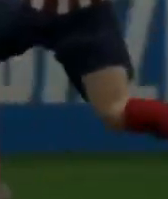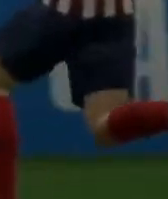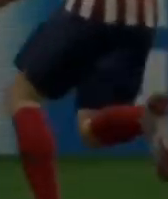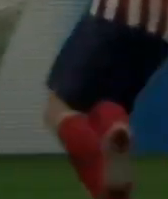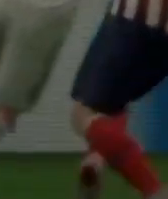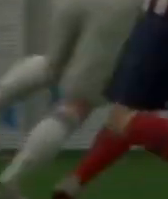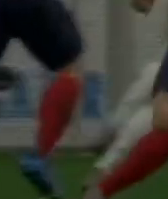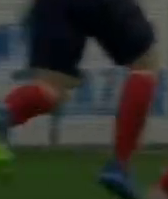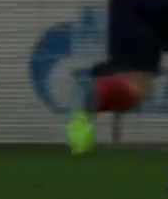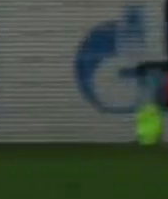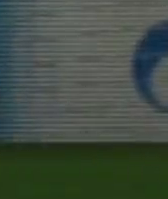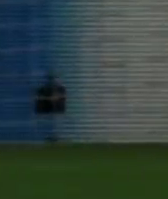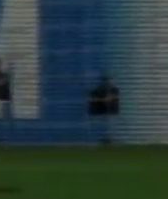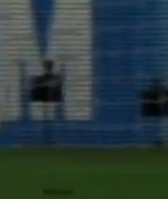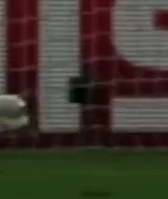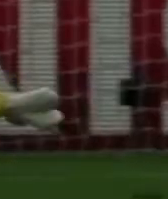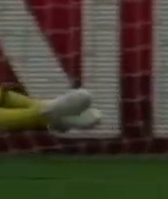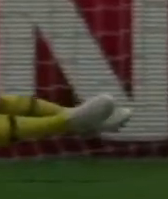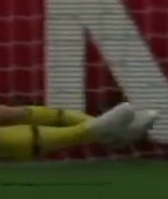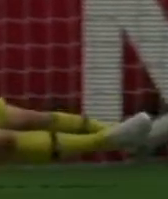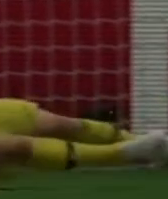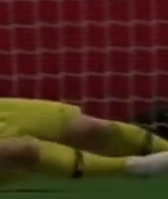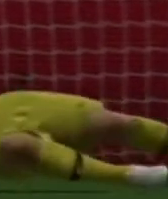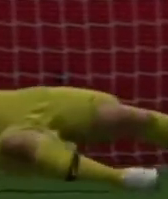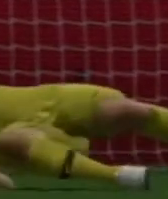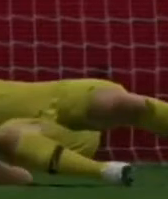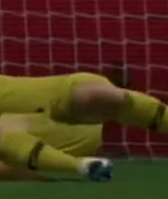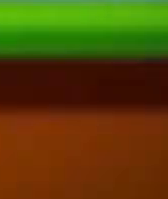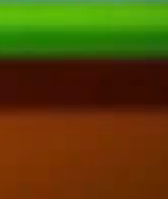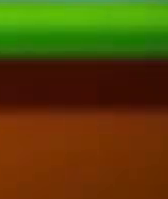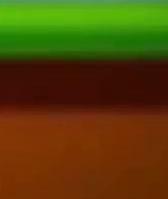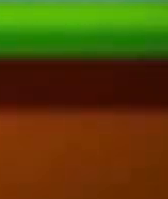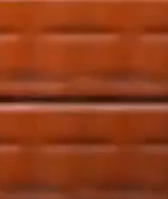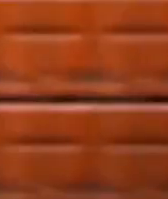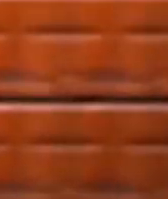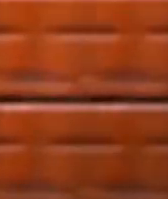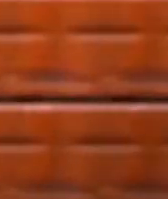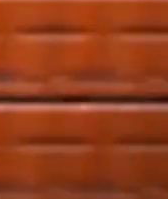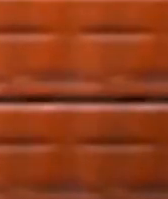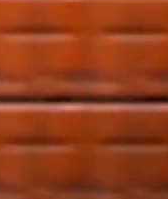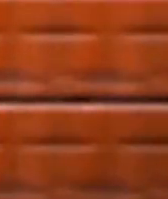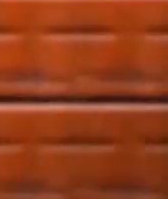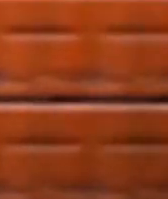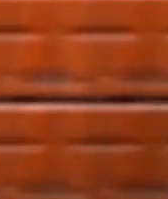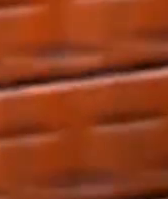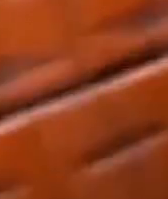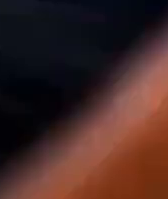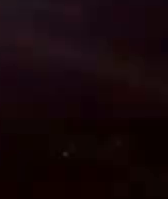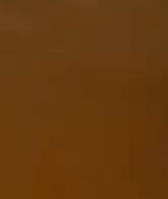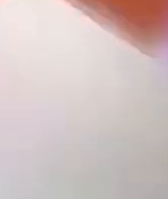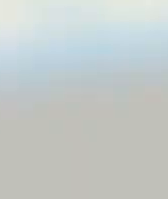Las aplicaciones y los videojuegos le dan un nivel a tu vida. Descubre si tu nivel es